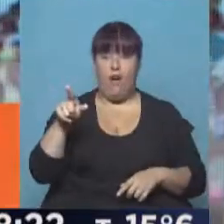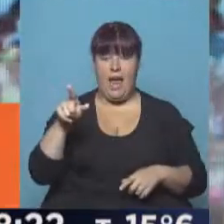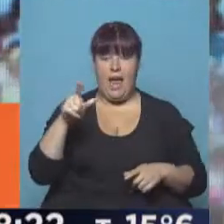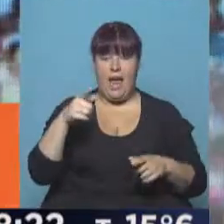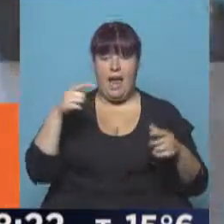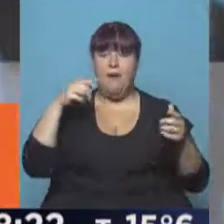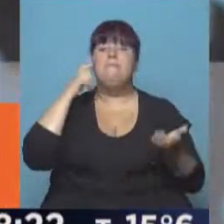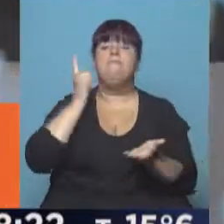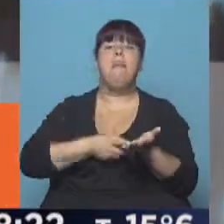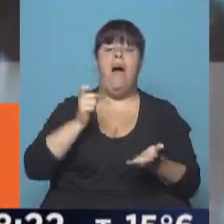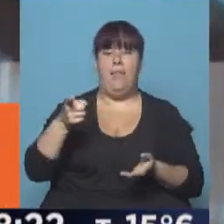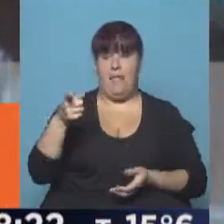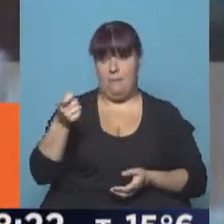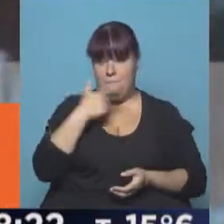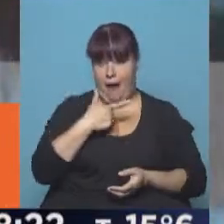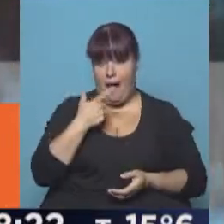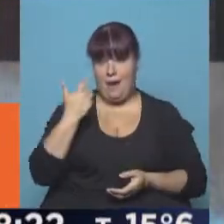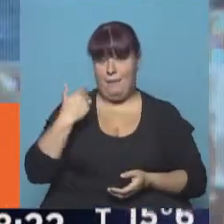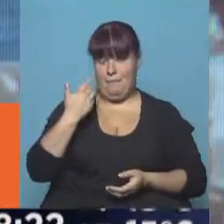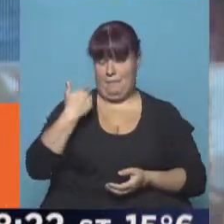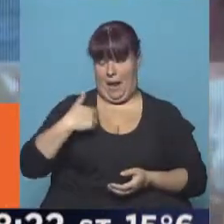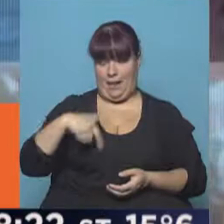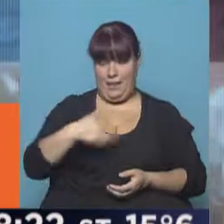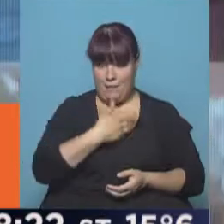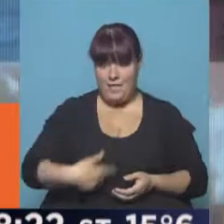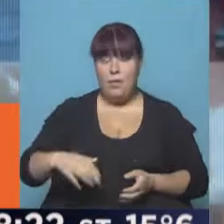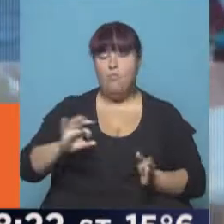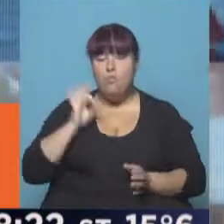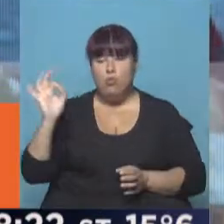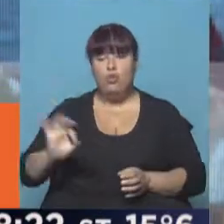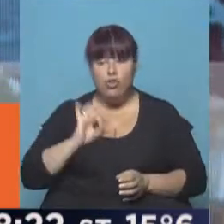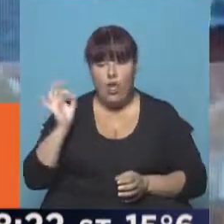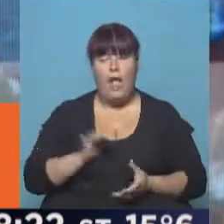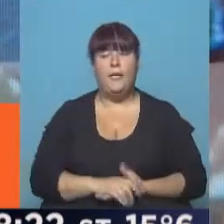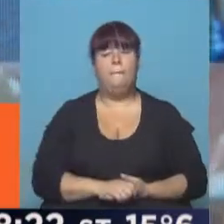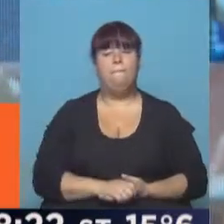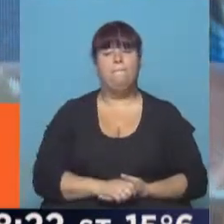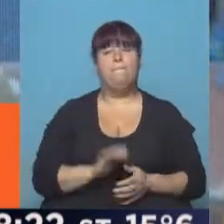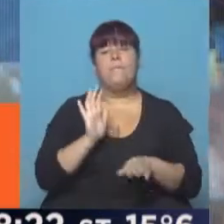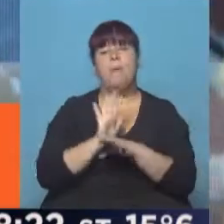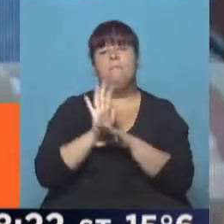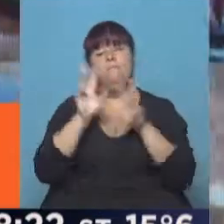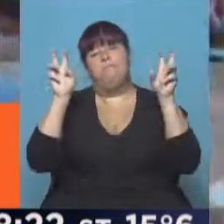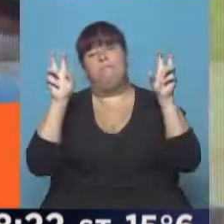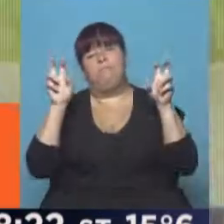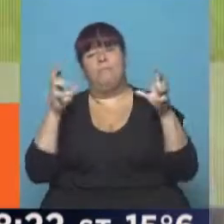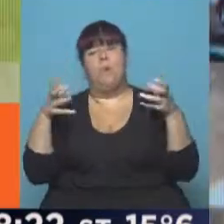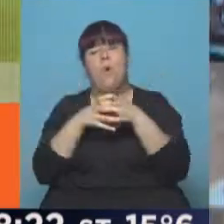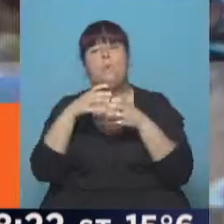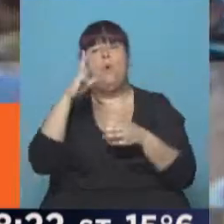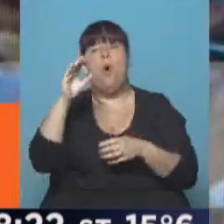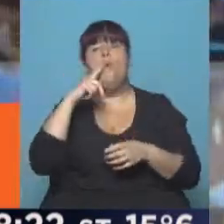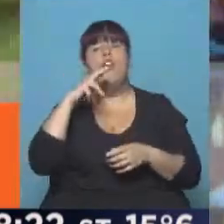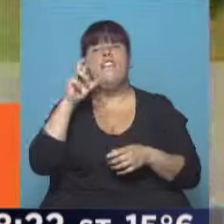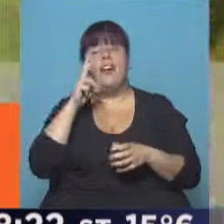de decisiones ha sido el presidente argentino. Durante todos estos años, el llamado, entre comillas, eje bolivariano lo que ha